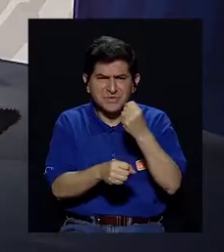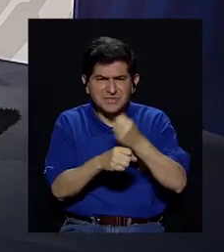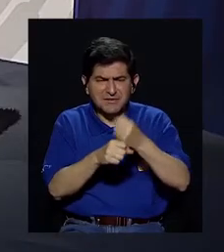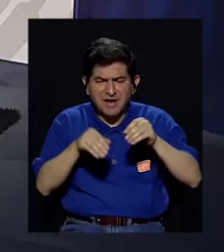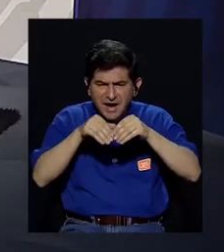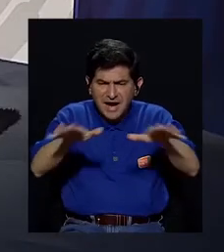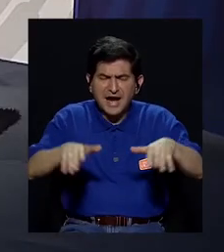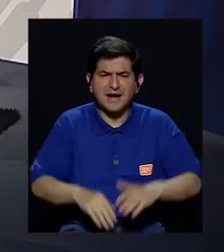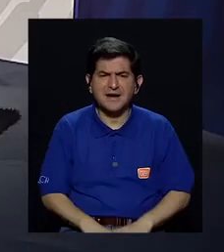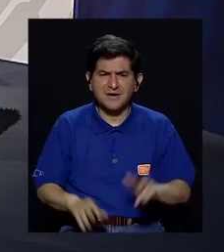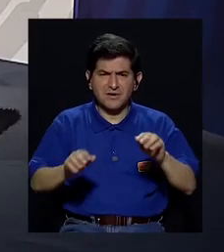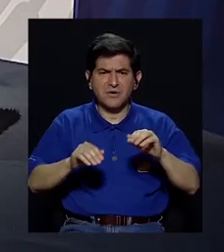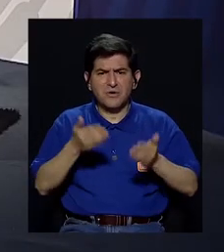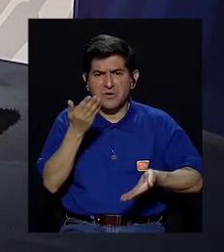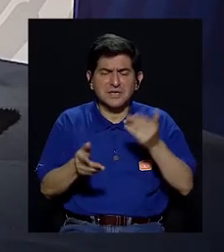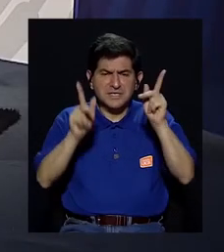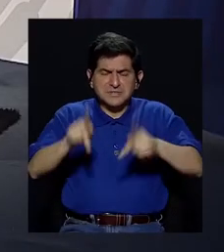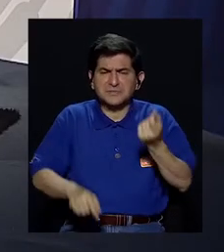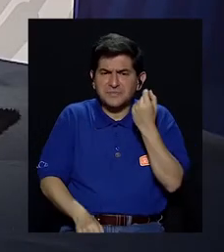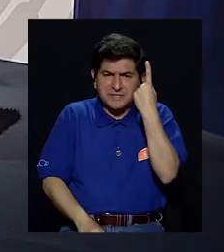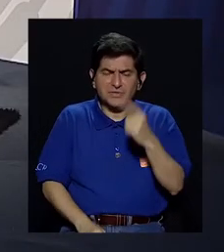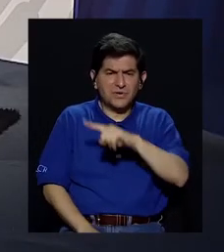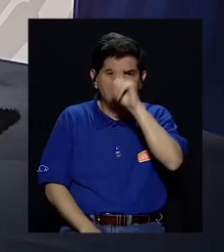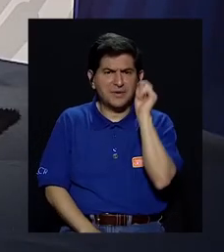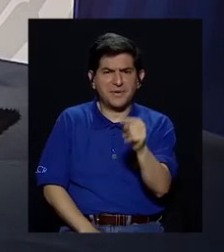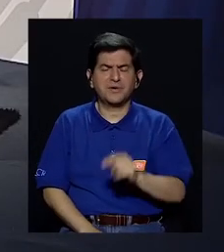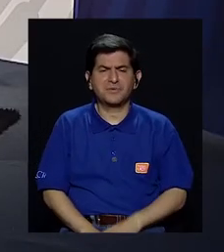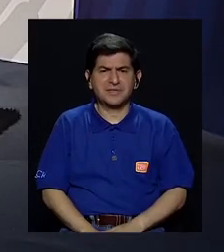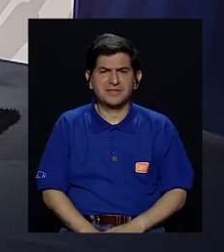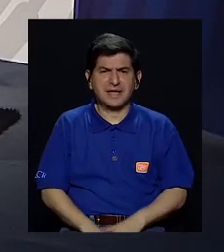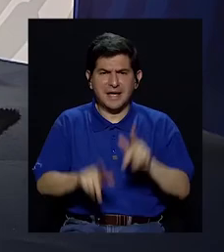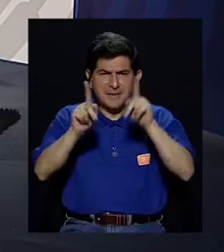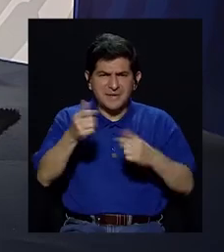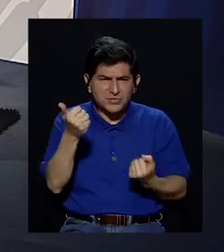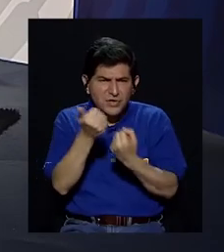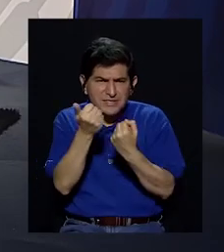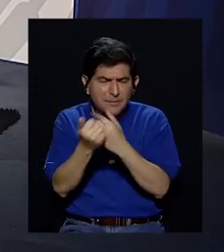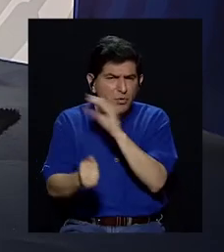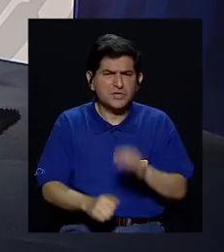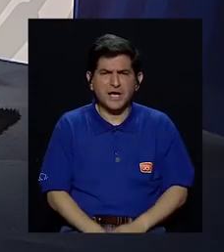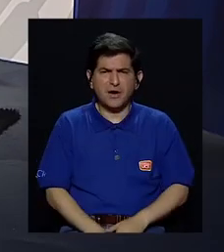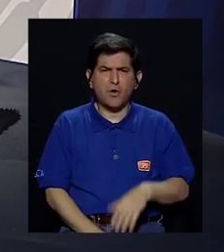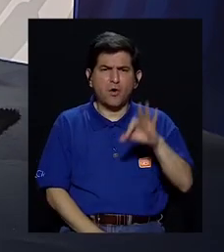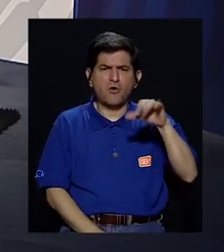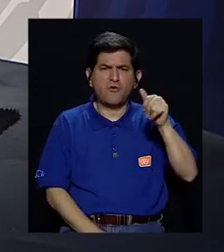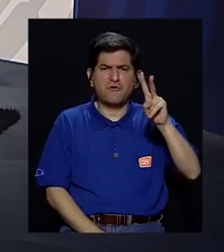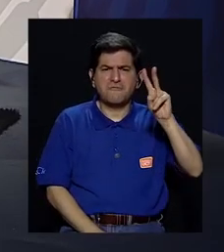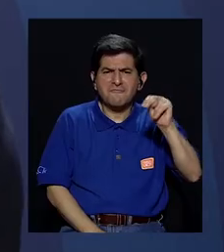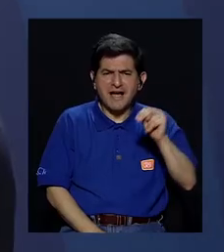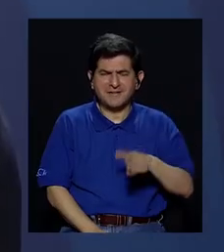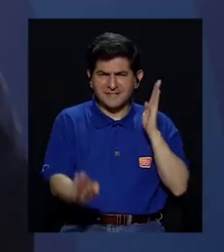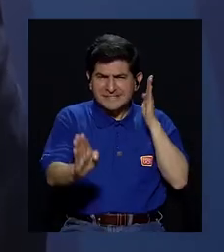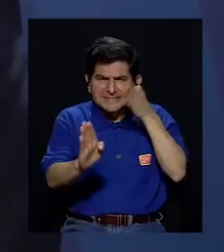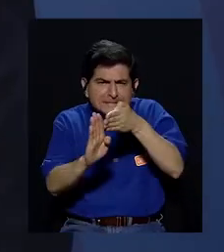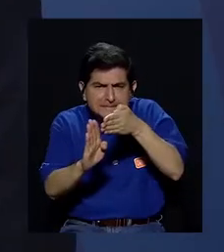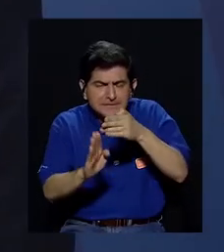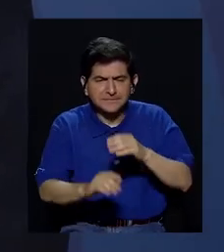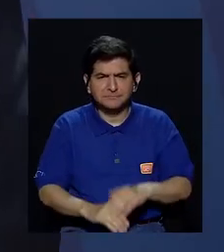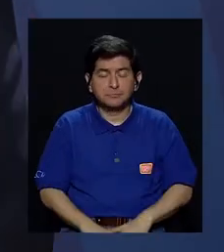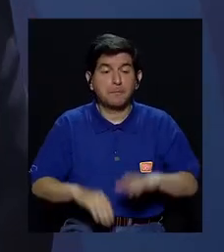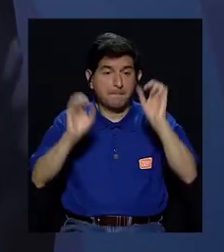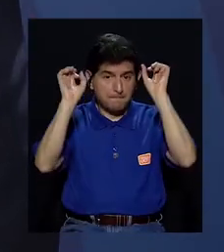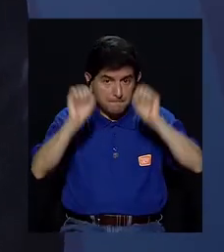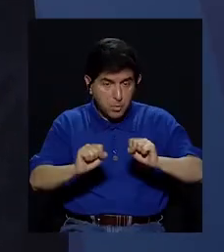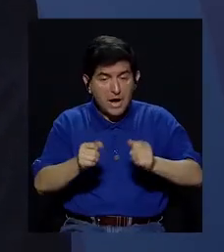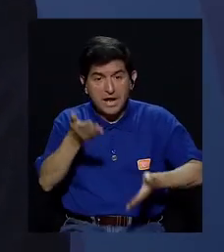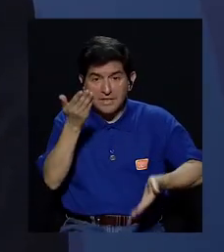en redes porque la gente lo comprenda una pregunta fanáticos o seguidores si uno vamos